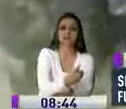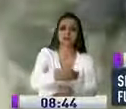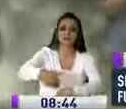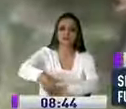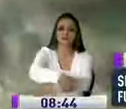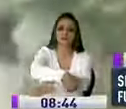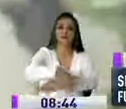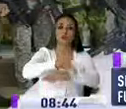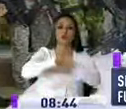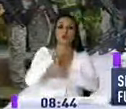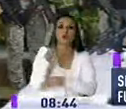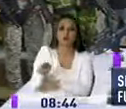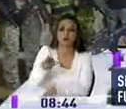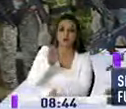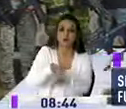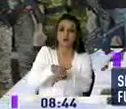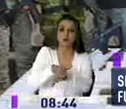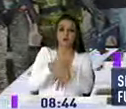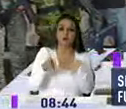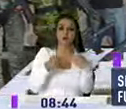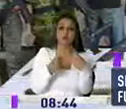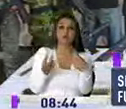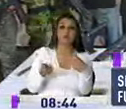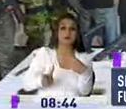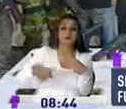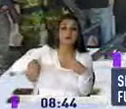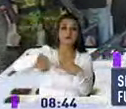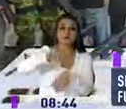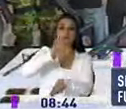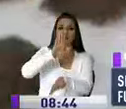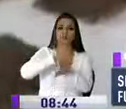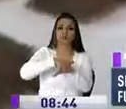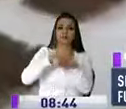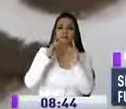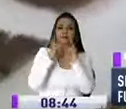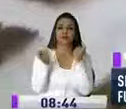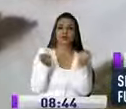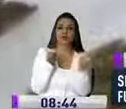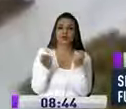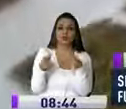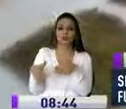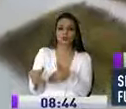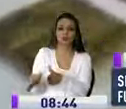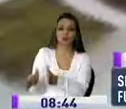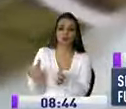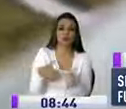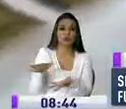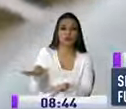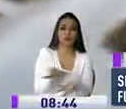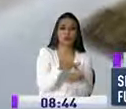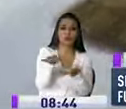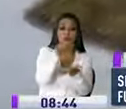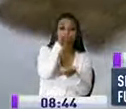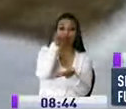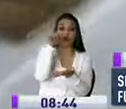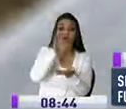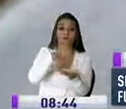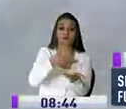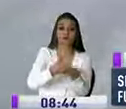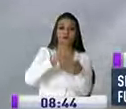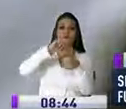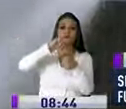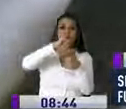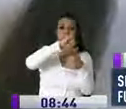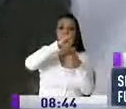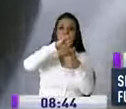nuestro país. Asimismo, serían los responsables de controlar las rutas del narcotráfico con paso a Centroamérica.